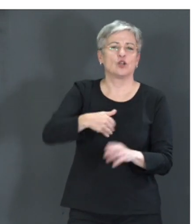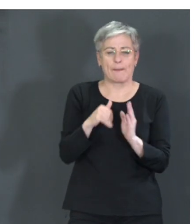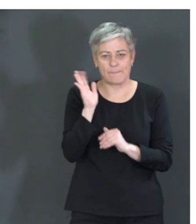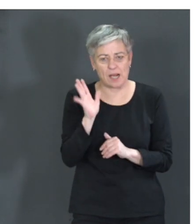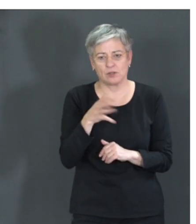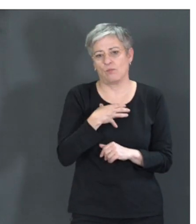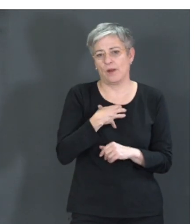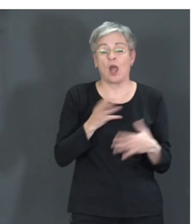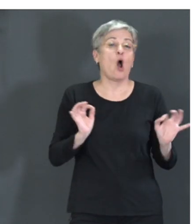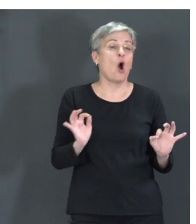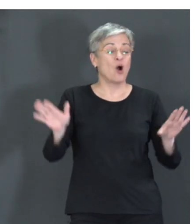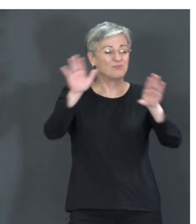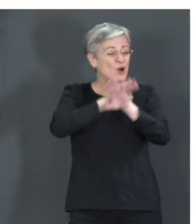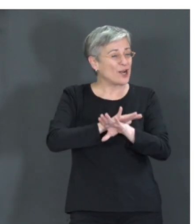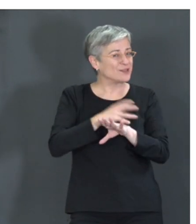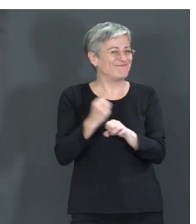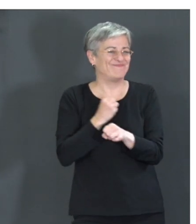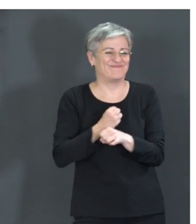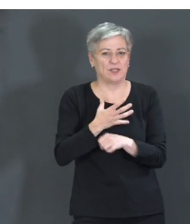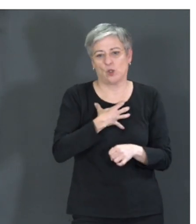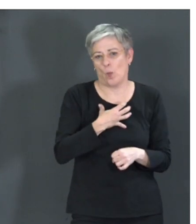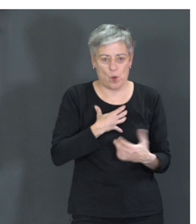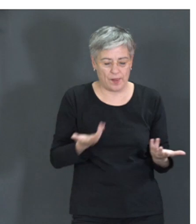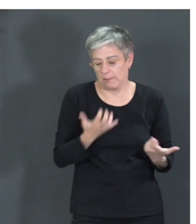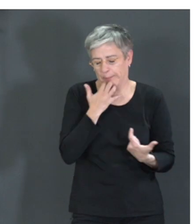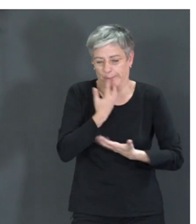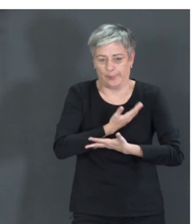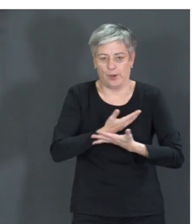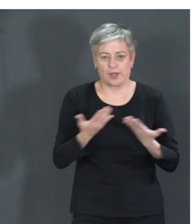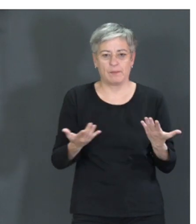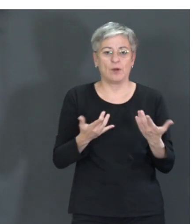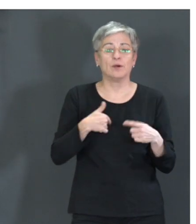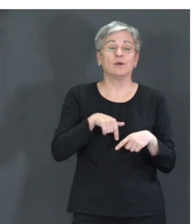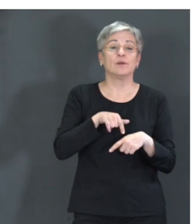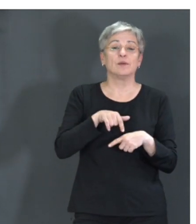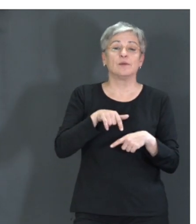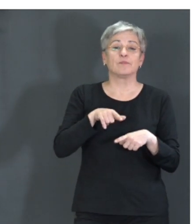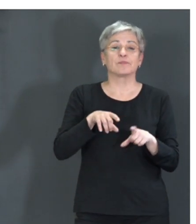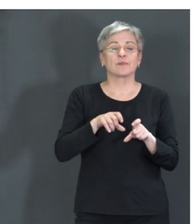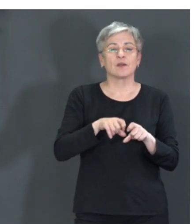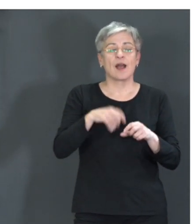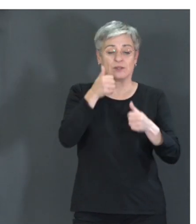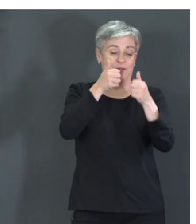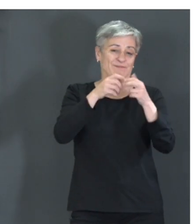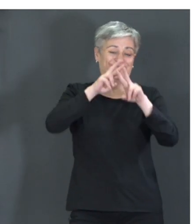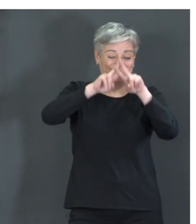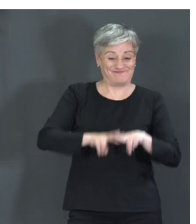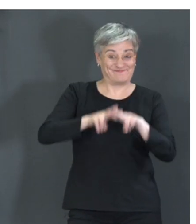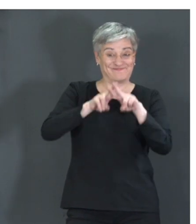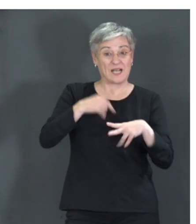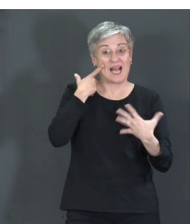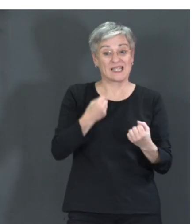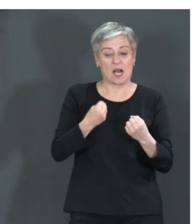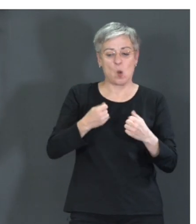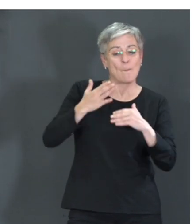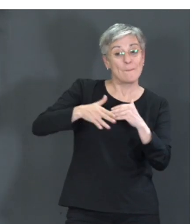trabajos nocturnos, por ejemplo. O sea, en función de lo que ha determinado el examen de salud, se pondrán unas limitaciones,